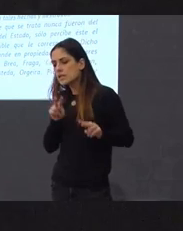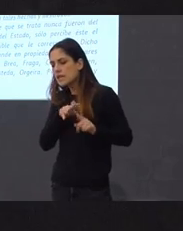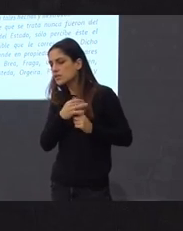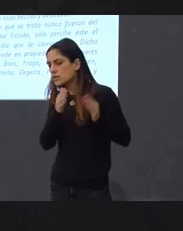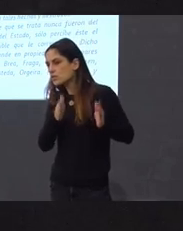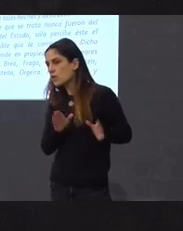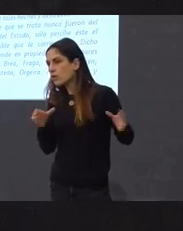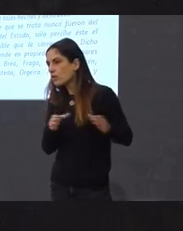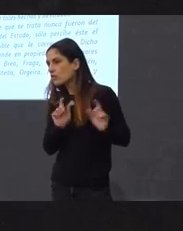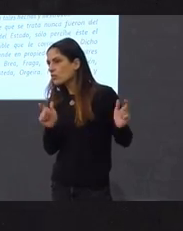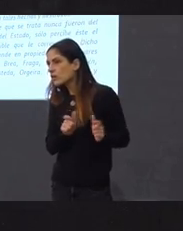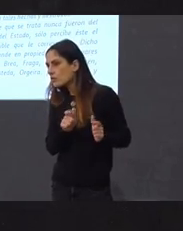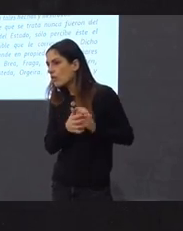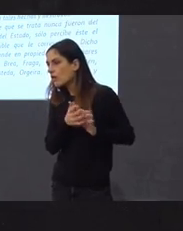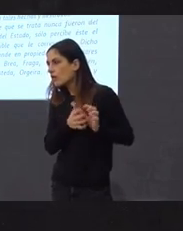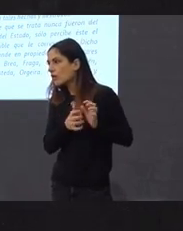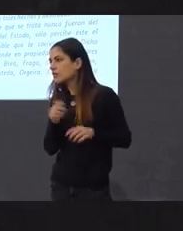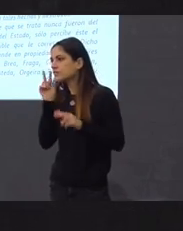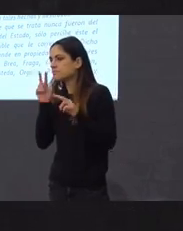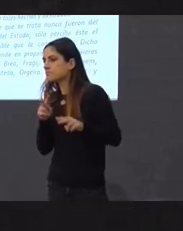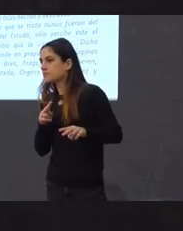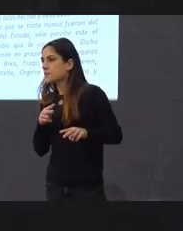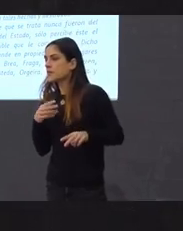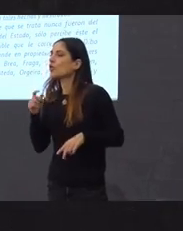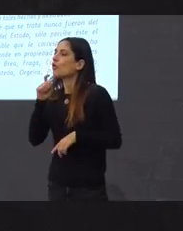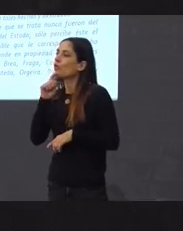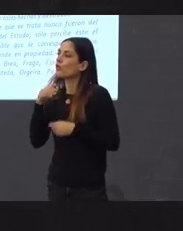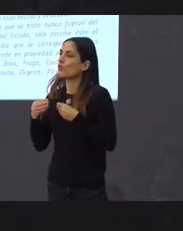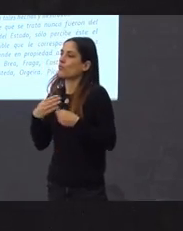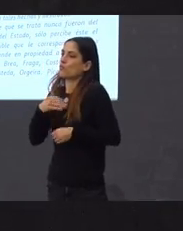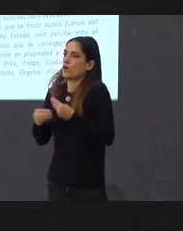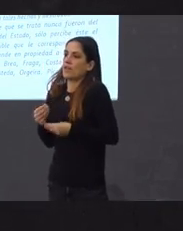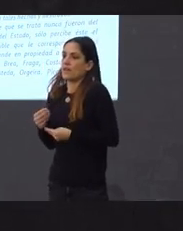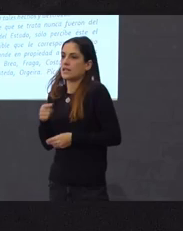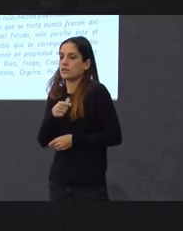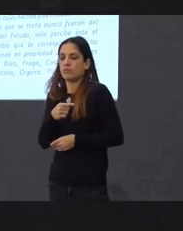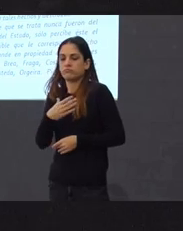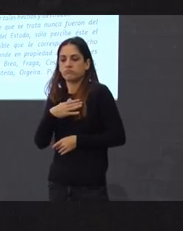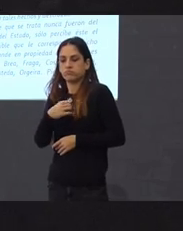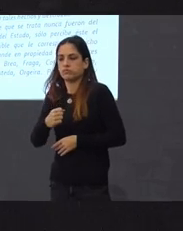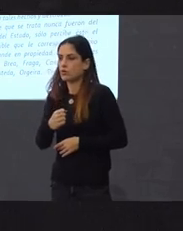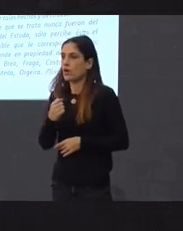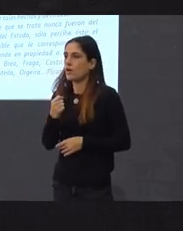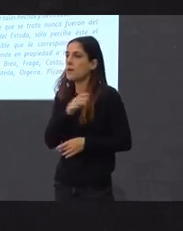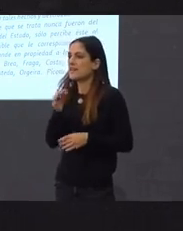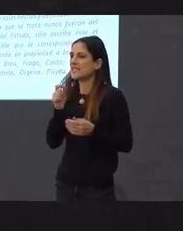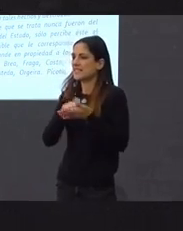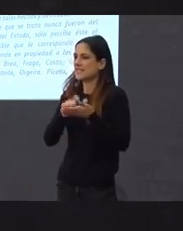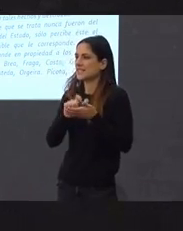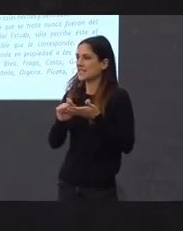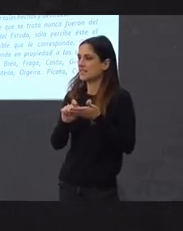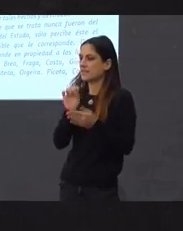réxime que estas instancias, a poboación estivese organizada, a poboación se atrevese a asinar unha carta de maneira común, e outra